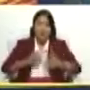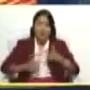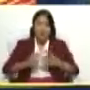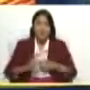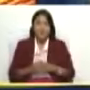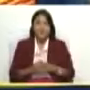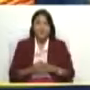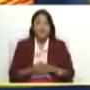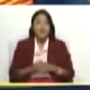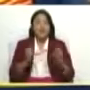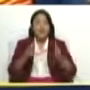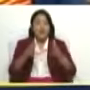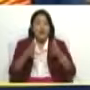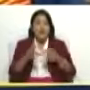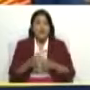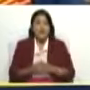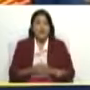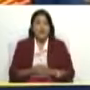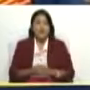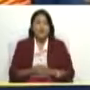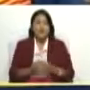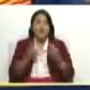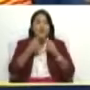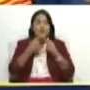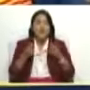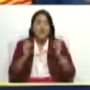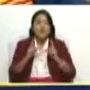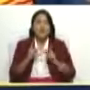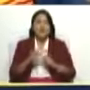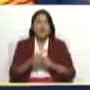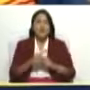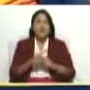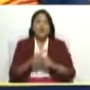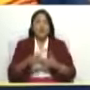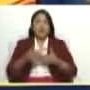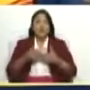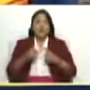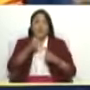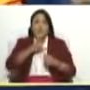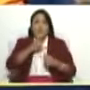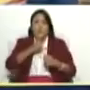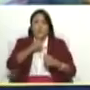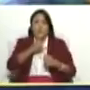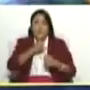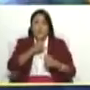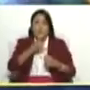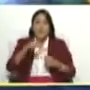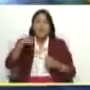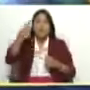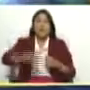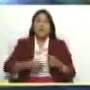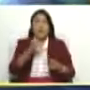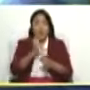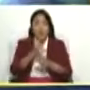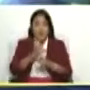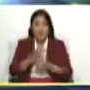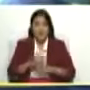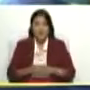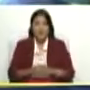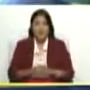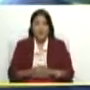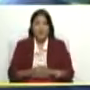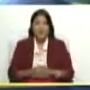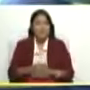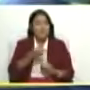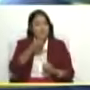termina ganando galopando y dice no tuve que ahorrar energía para la carrera de mañana de verdad es una cosa